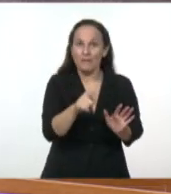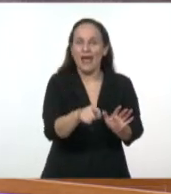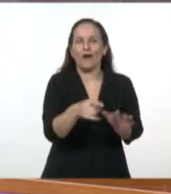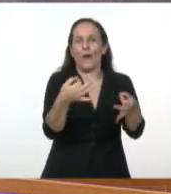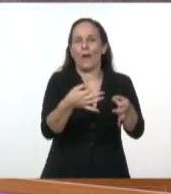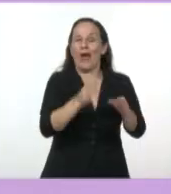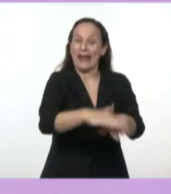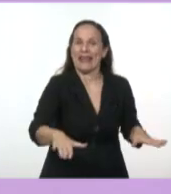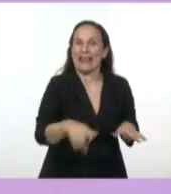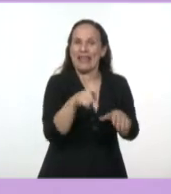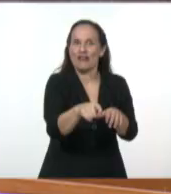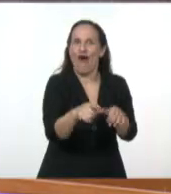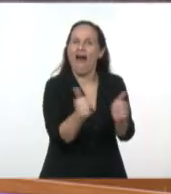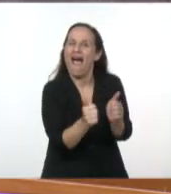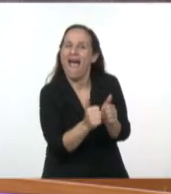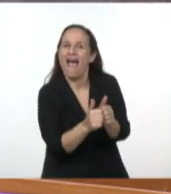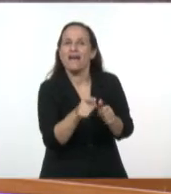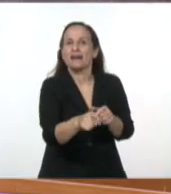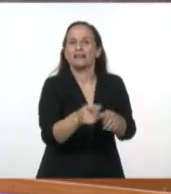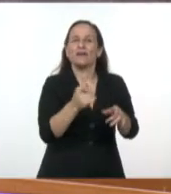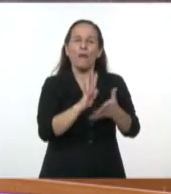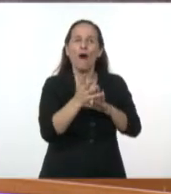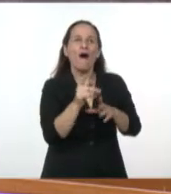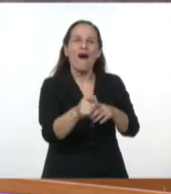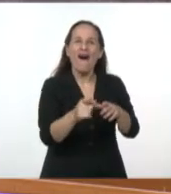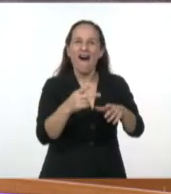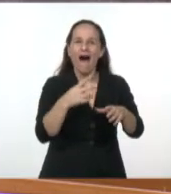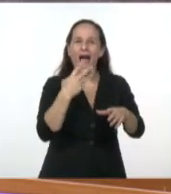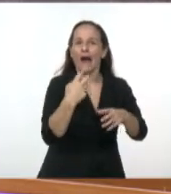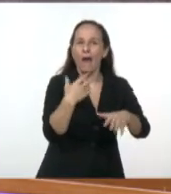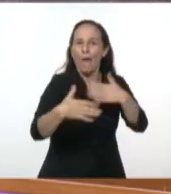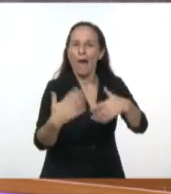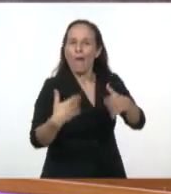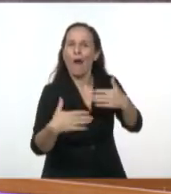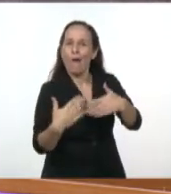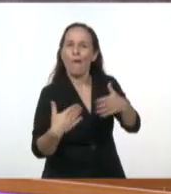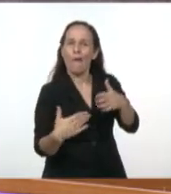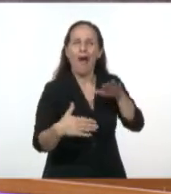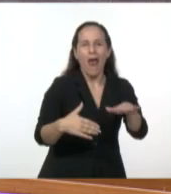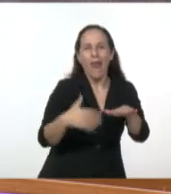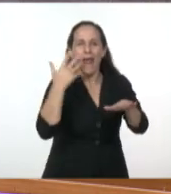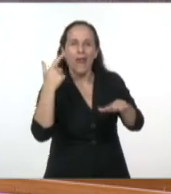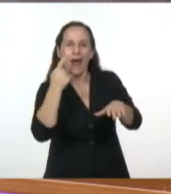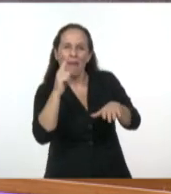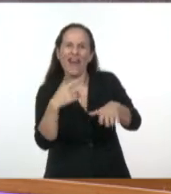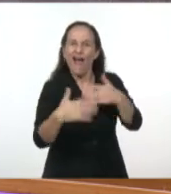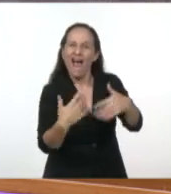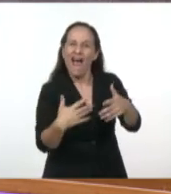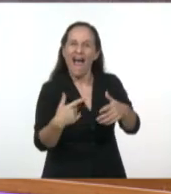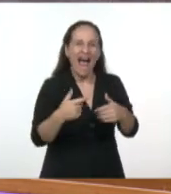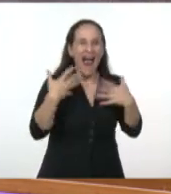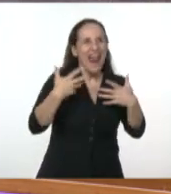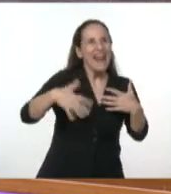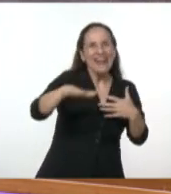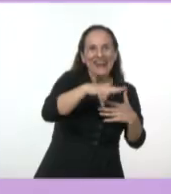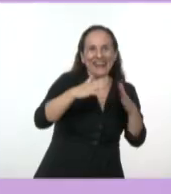los niños, para las niñas, ¿no? Que tienen casi ese mismo ritmo de energía y juegan a la par. Entonces me parece que los perritos llenan de alegría la casa.